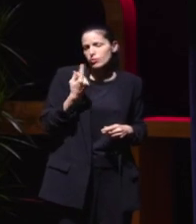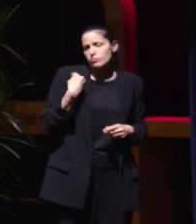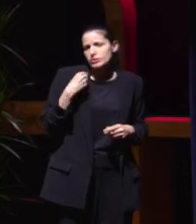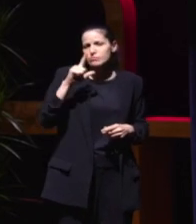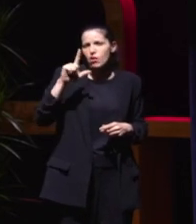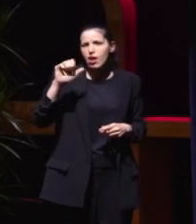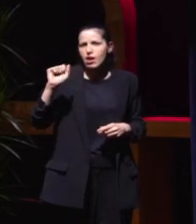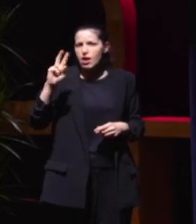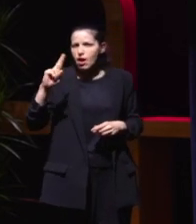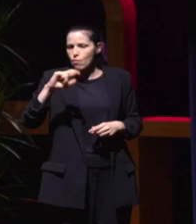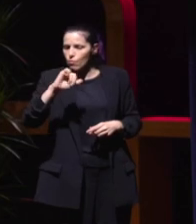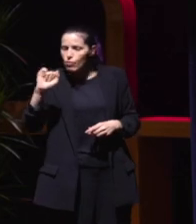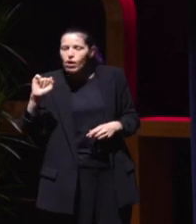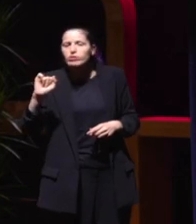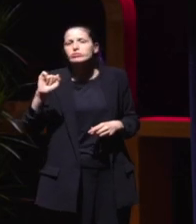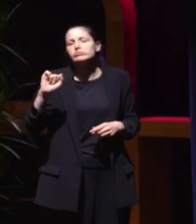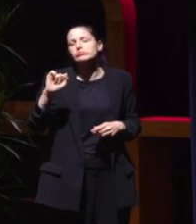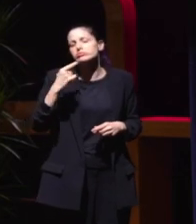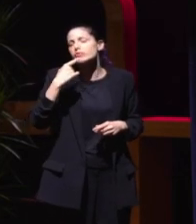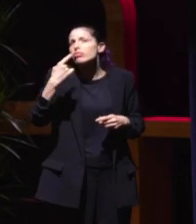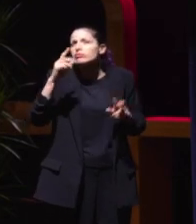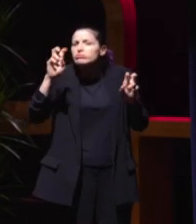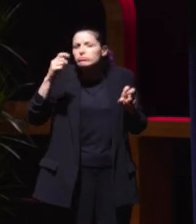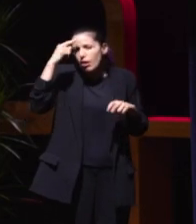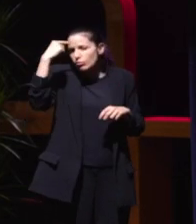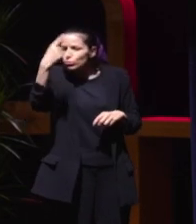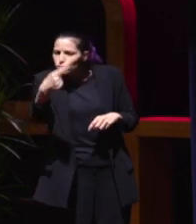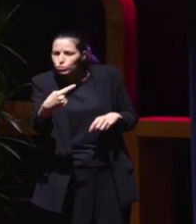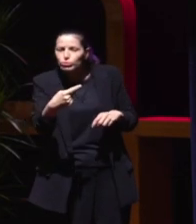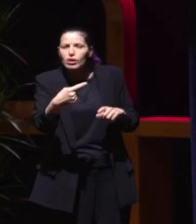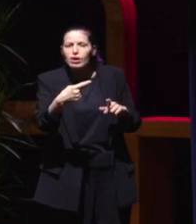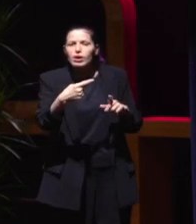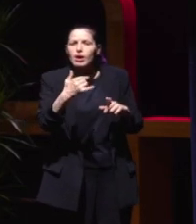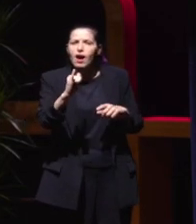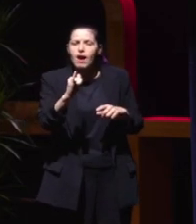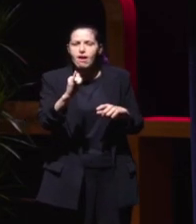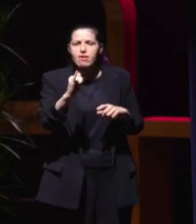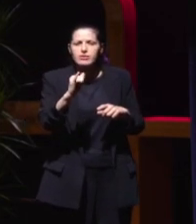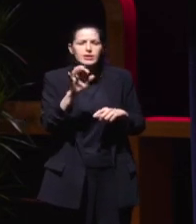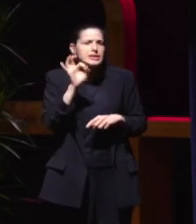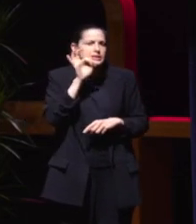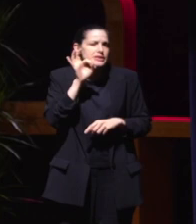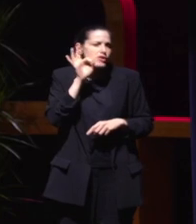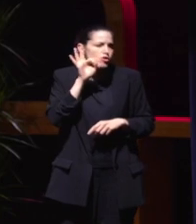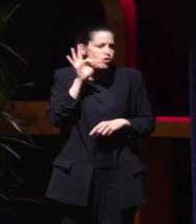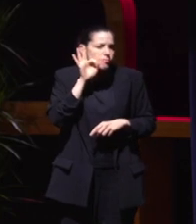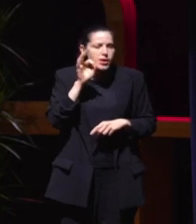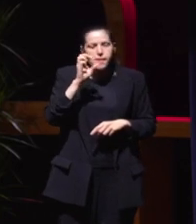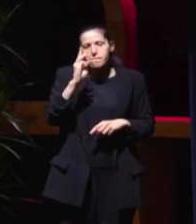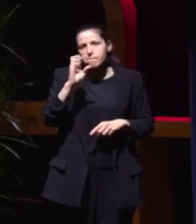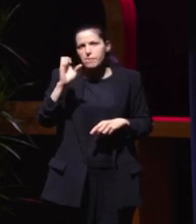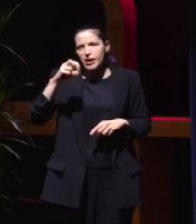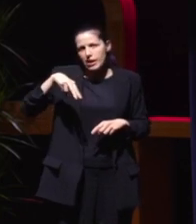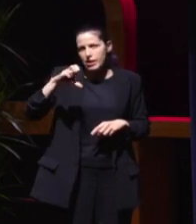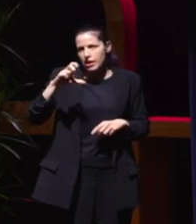es la cultura en la cultura sufre el síndrome de Penélope Y es que lo que se teje durante